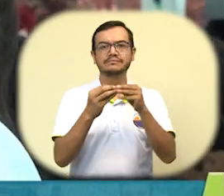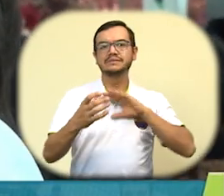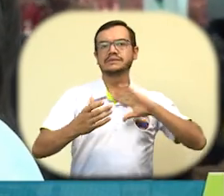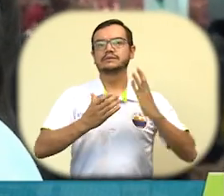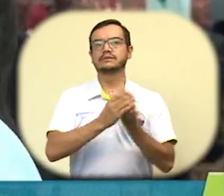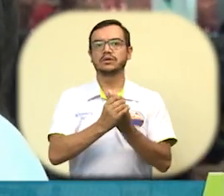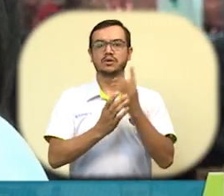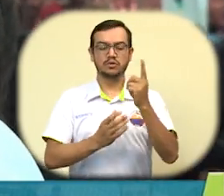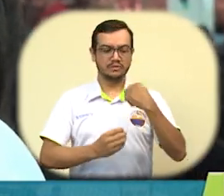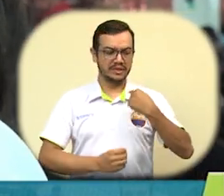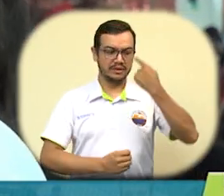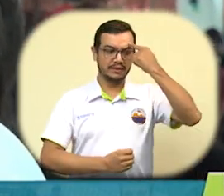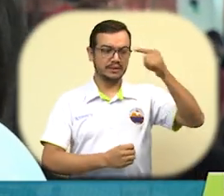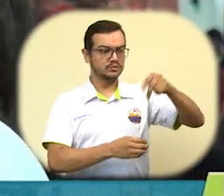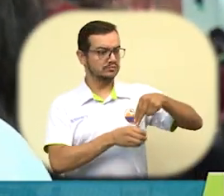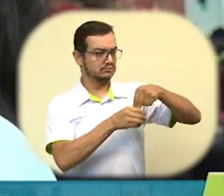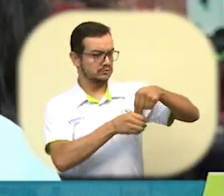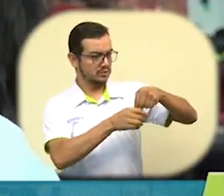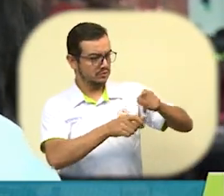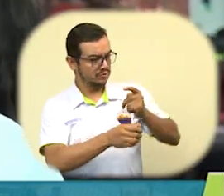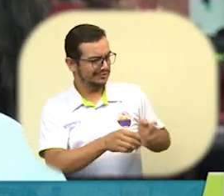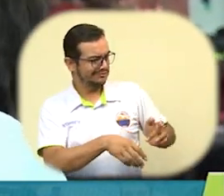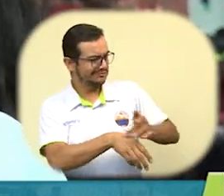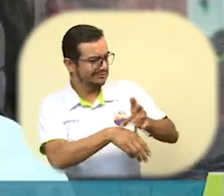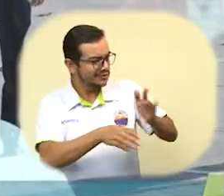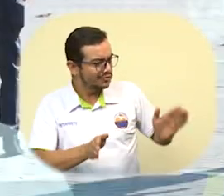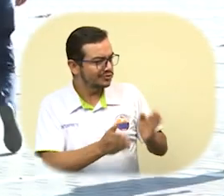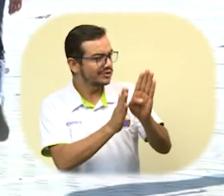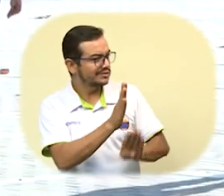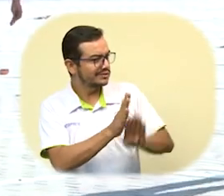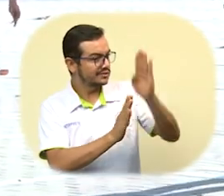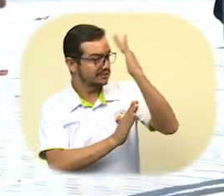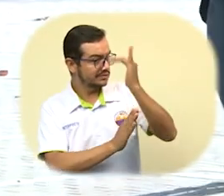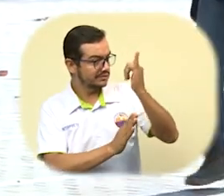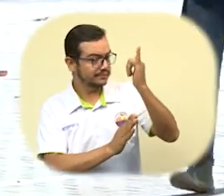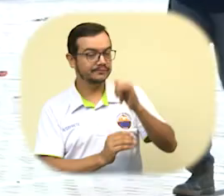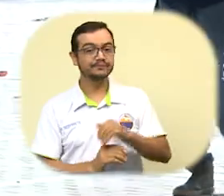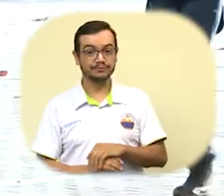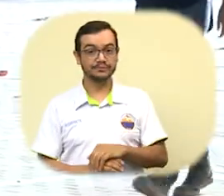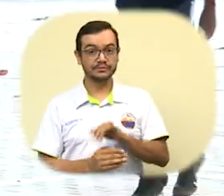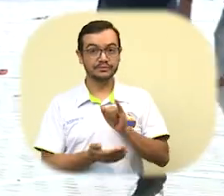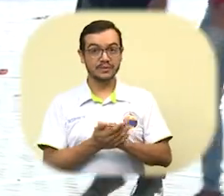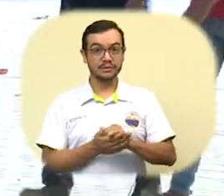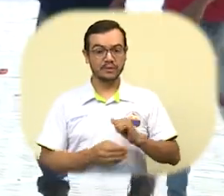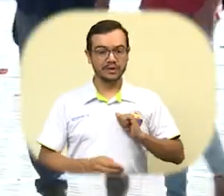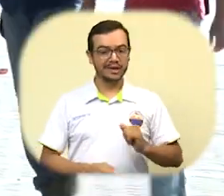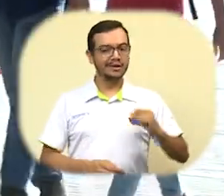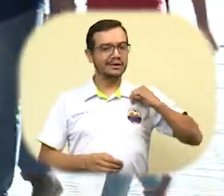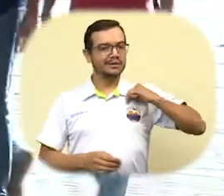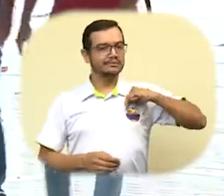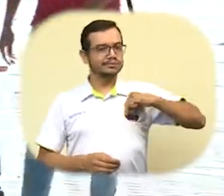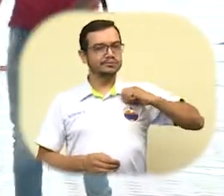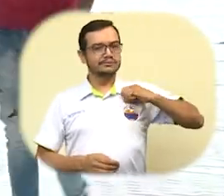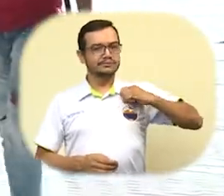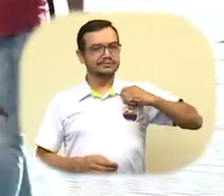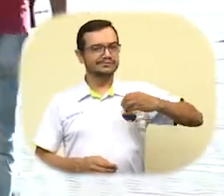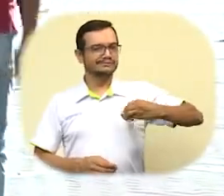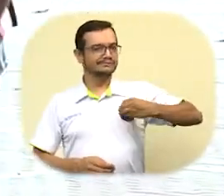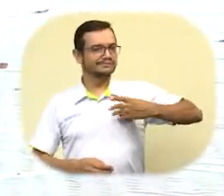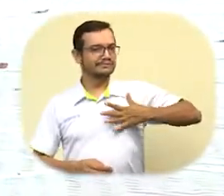incluyente al pensar en los indígenas y en su desarrollo académico. El beneficio establecido desde el Plan de